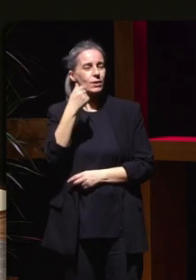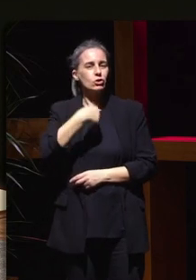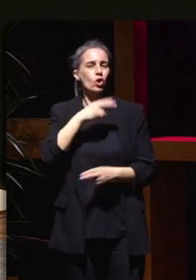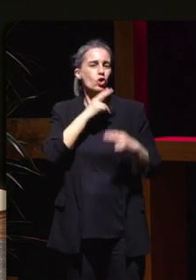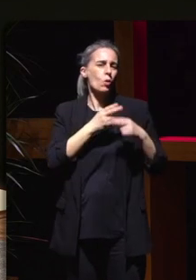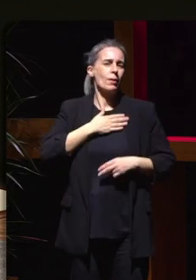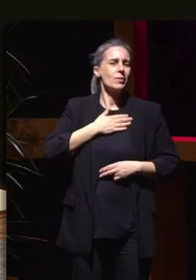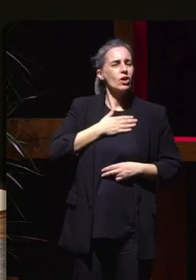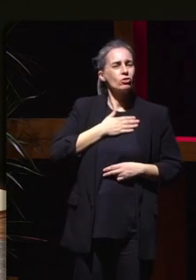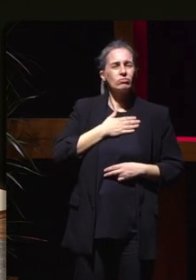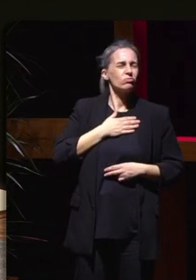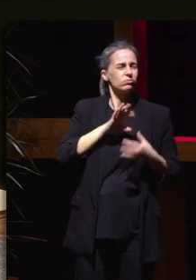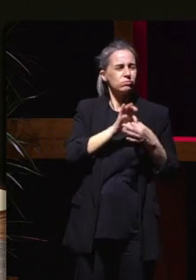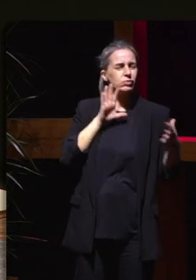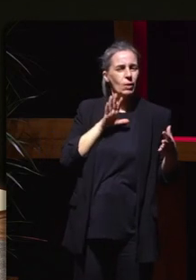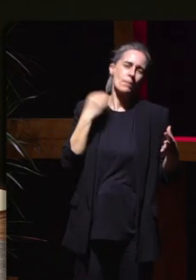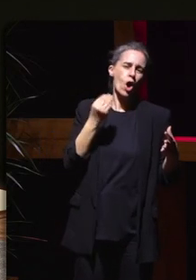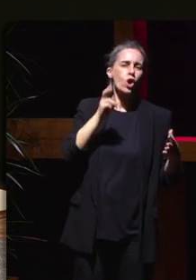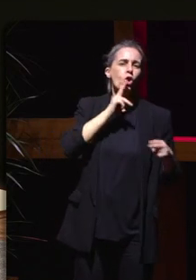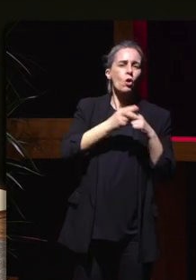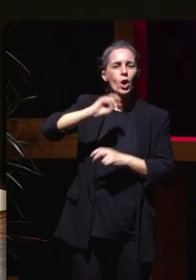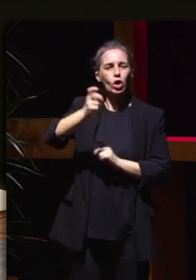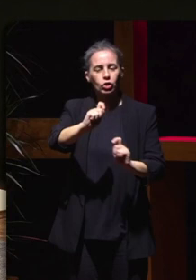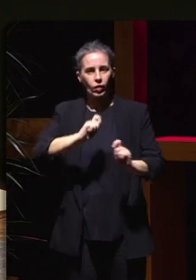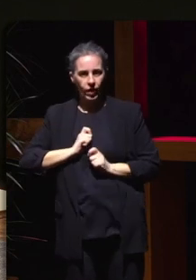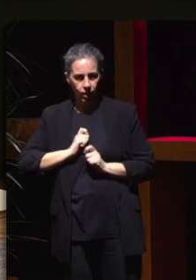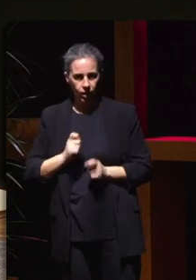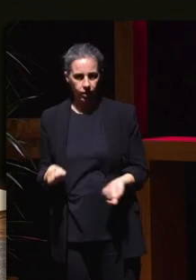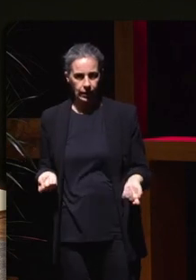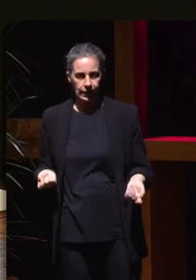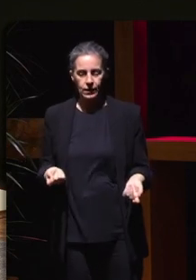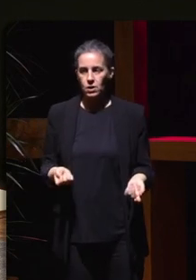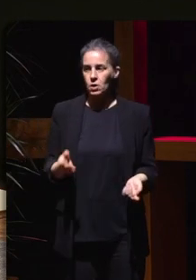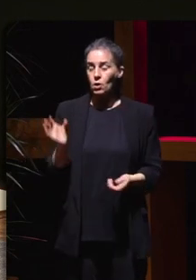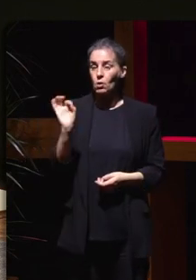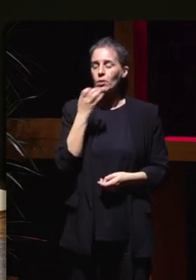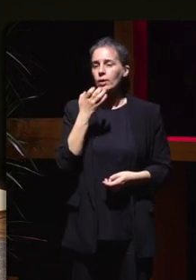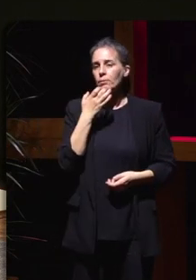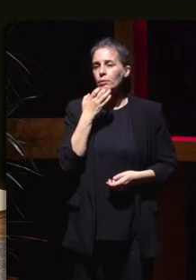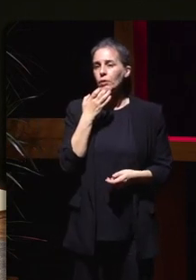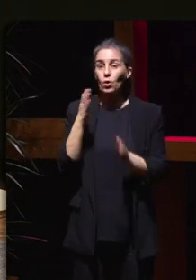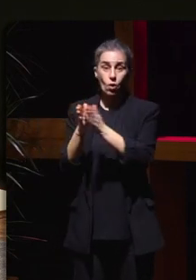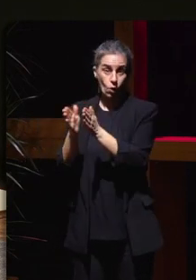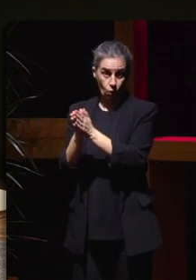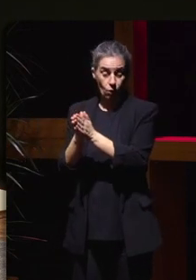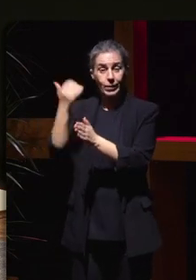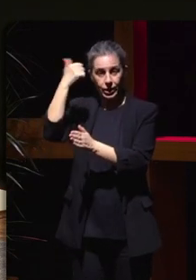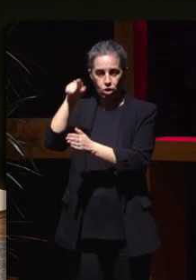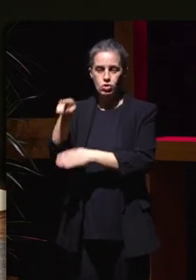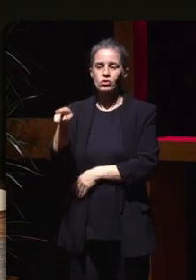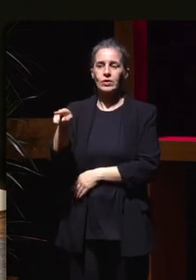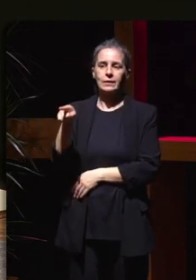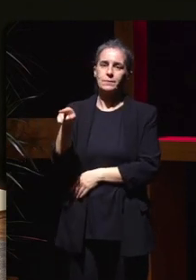para mi apariencia física que no no me cautiña o un compañero está está